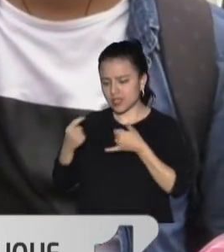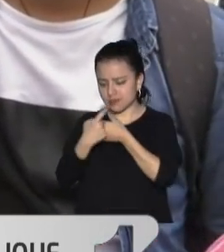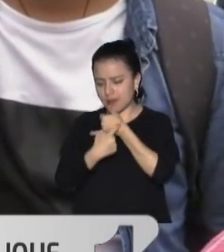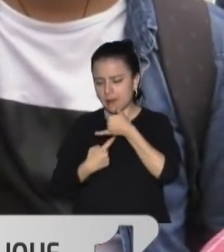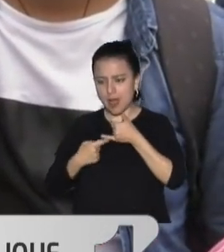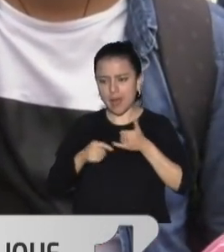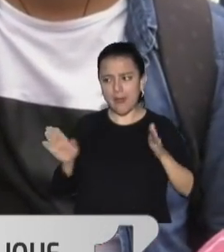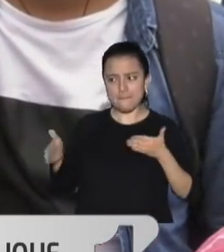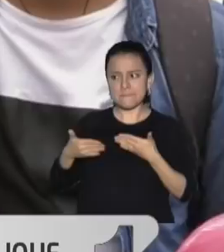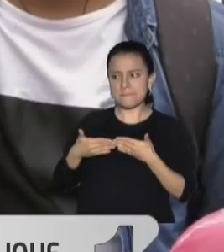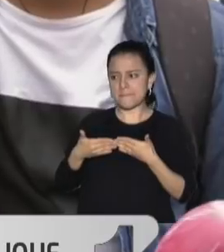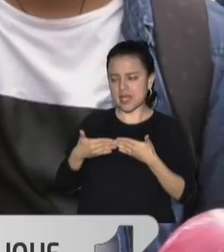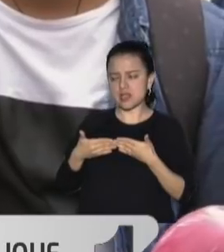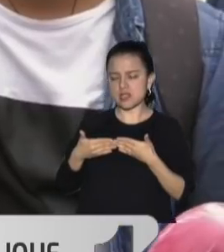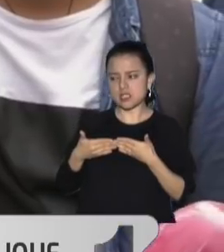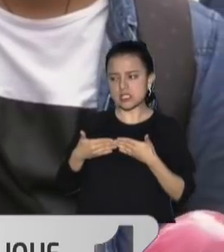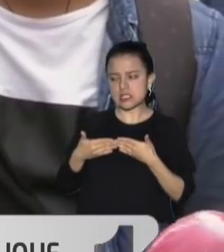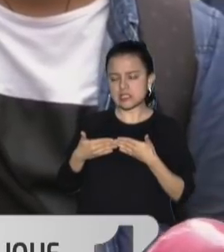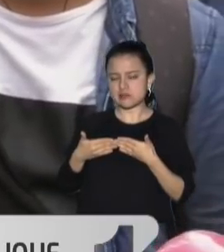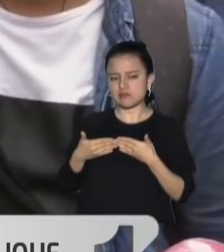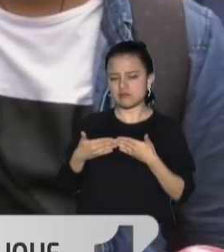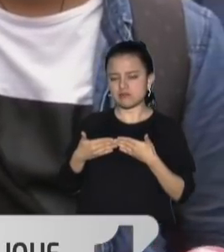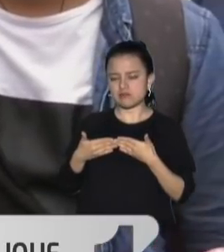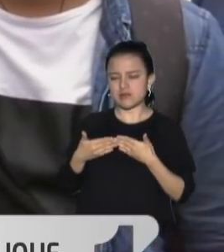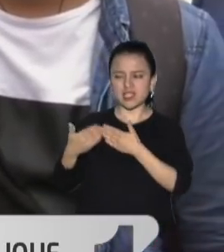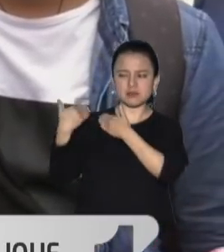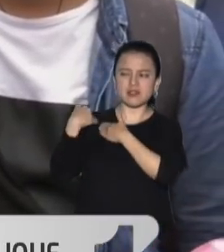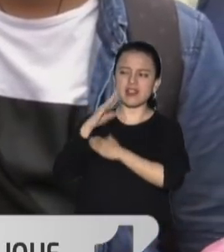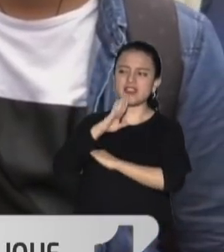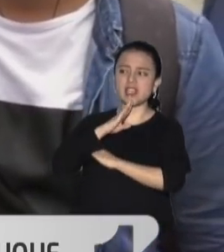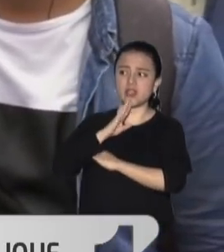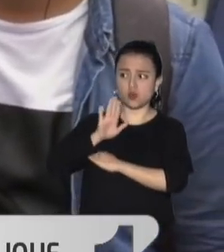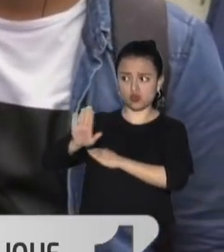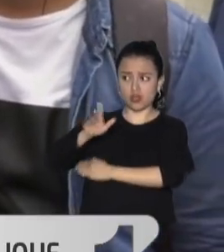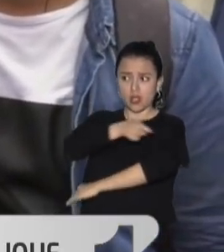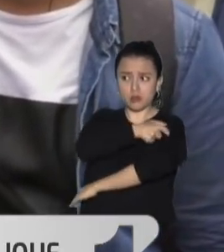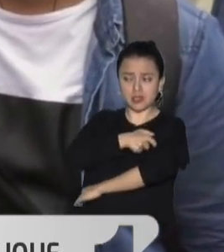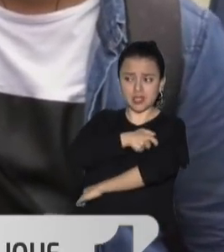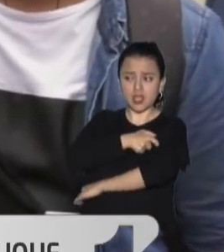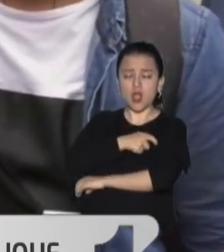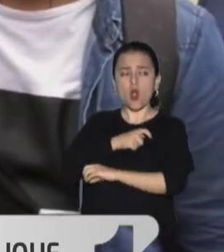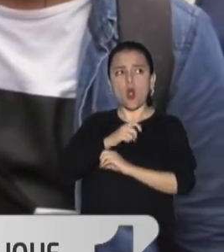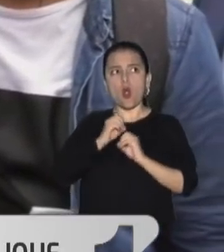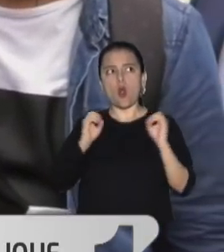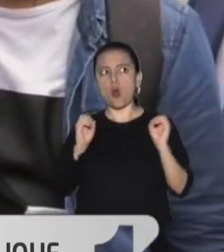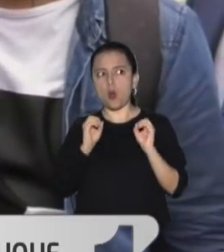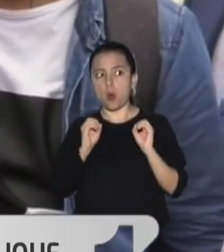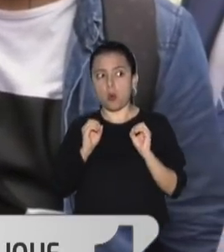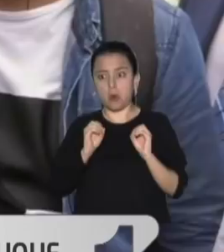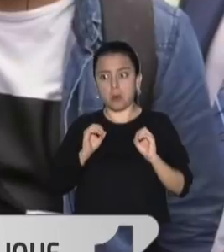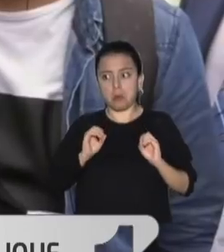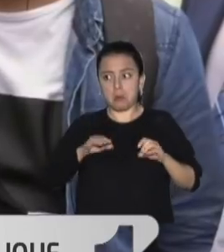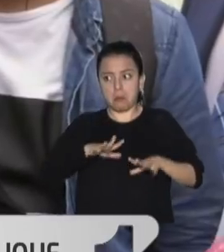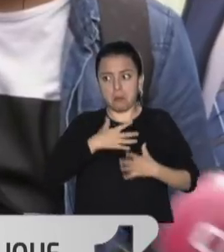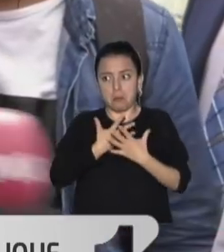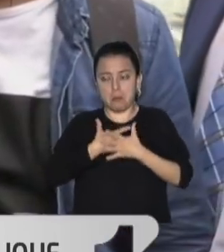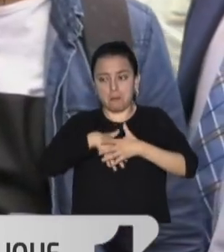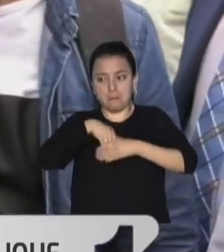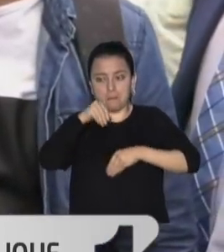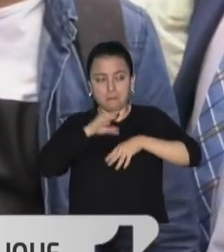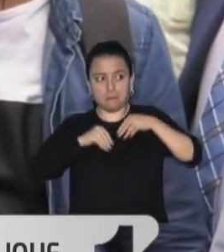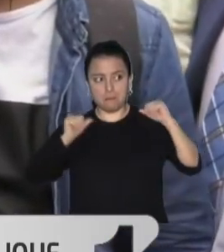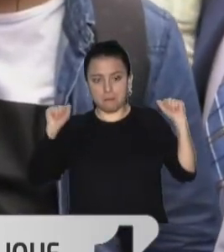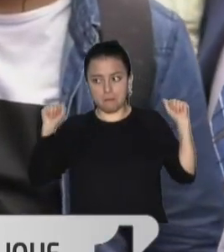distintos puntos de la geografía nacional, o el Comité de Paro no tiene, digamos, injerencia en esos bloqueos de